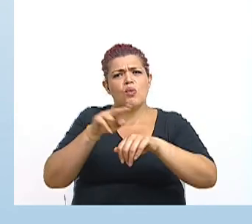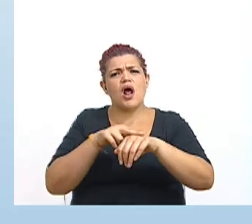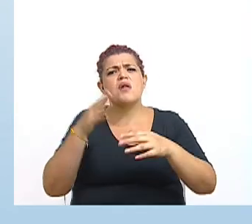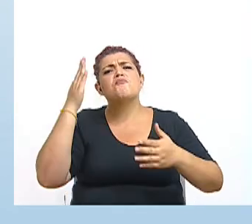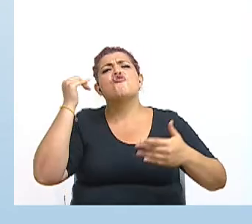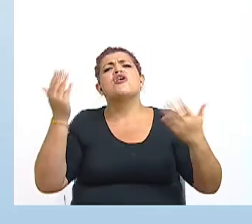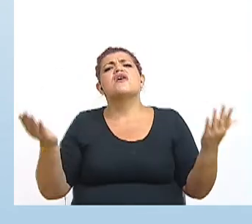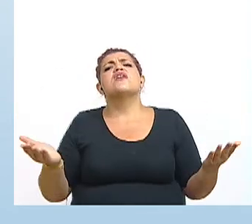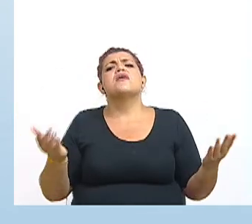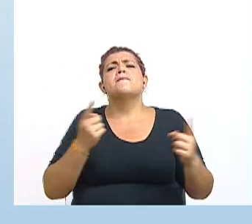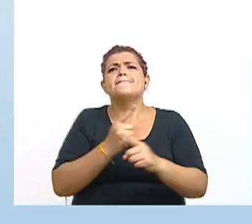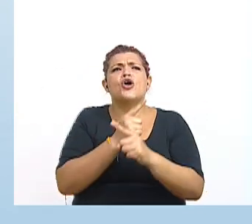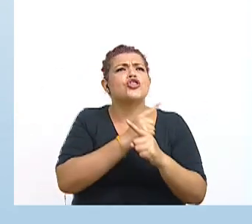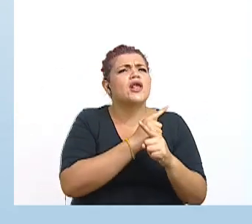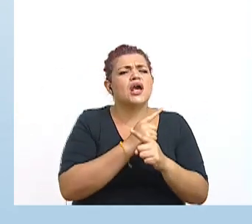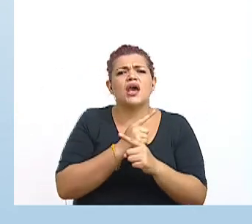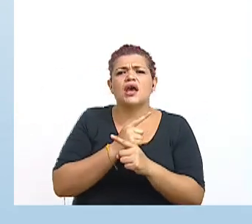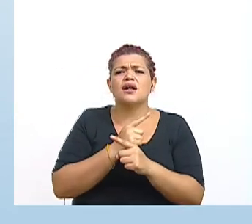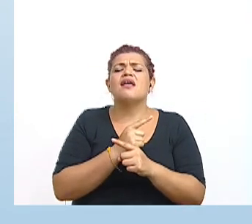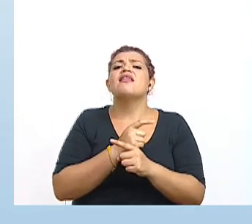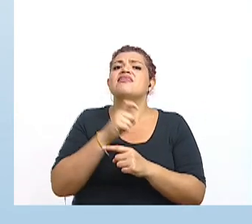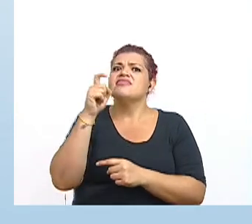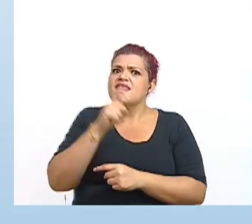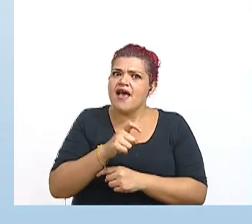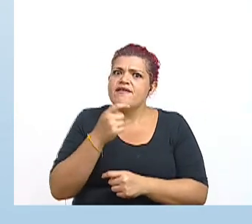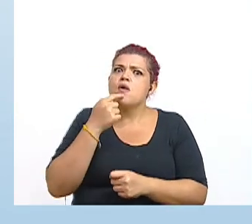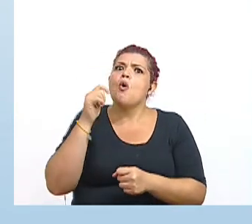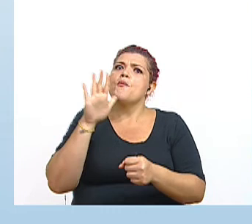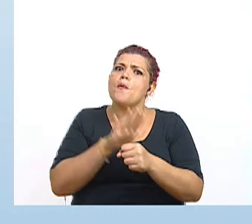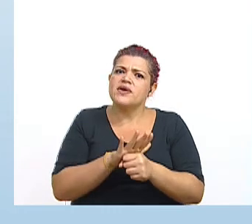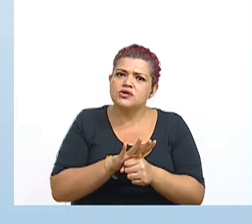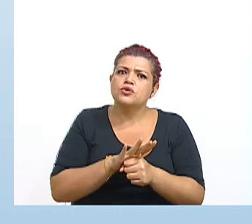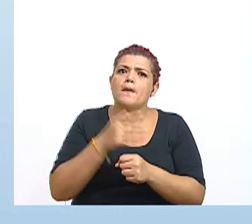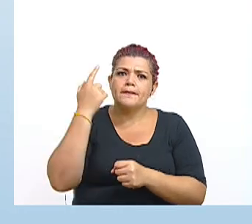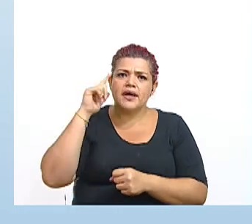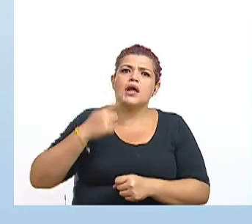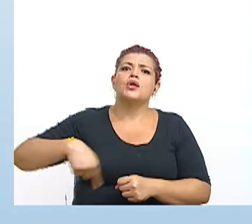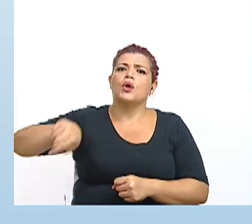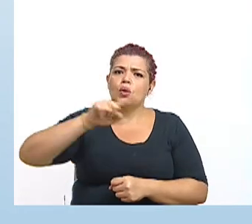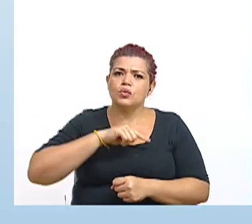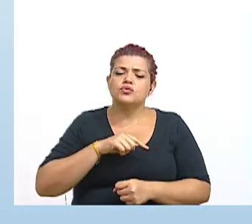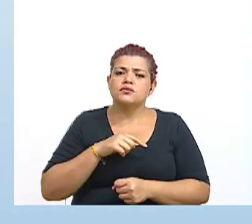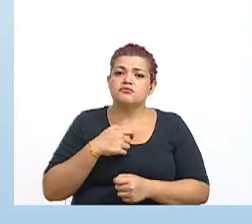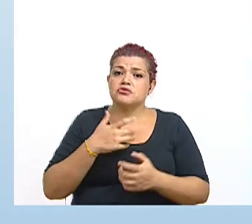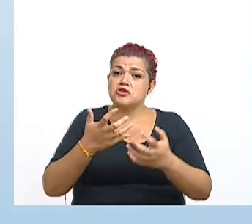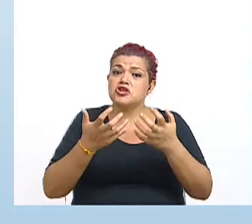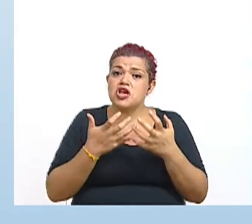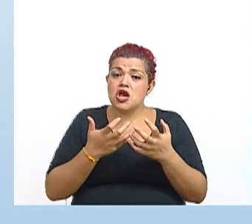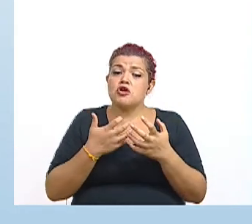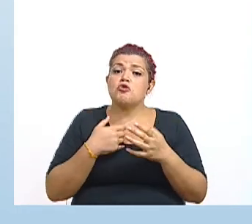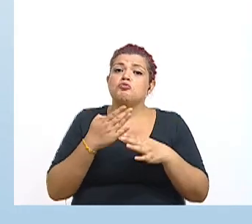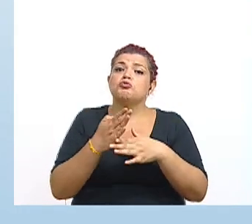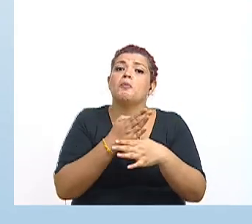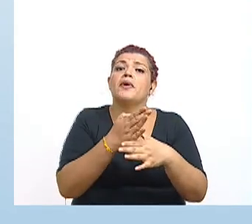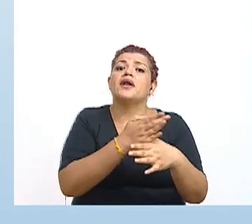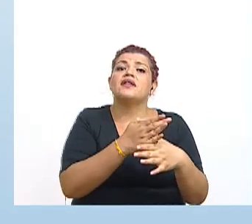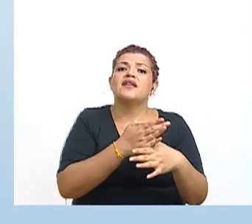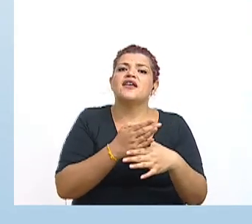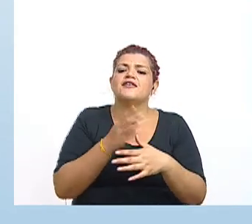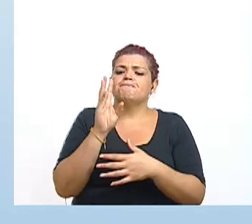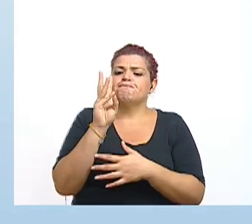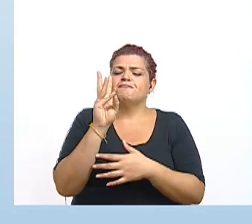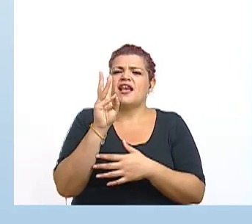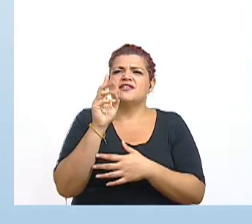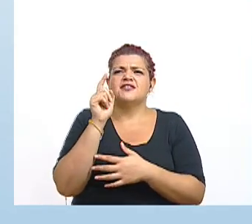proteger esos recursos debe ser un compromiso de todos? Quiero compartir con ustedes 6 razones